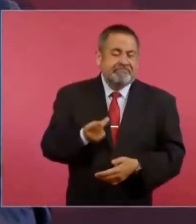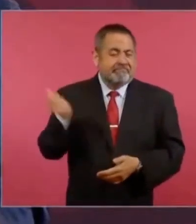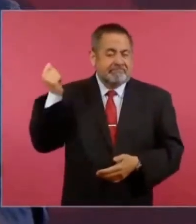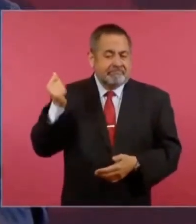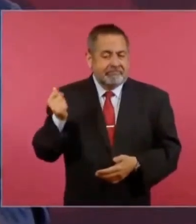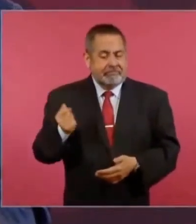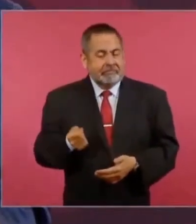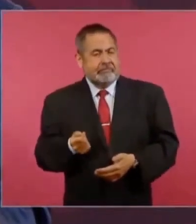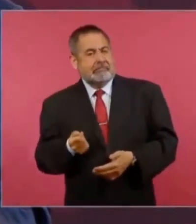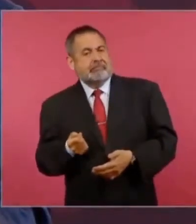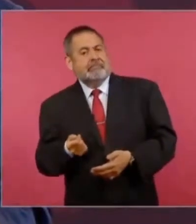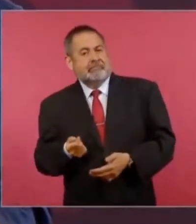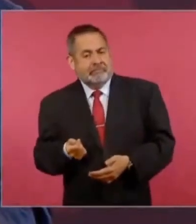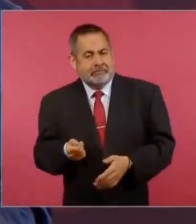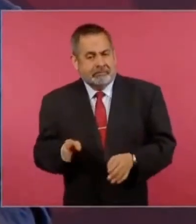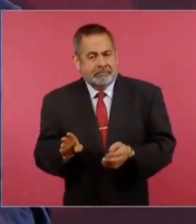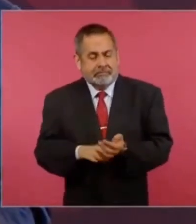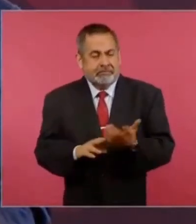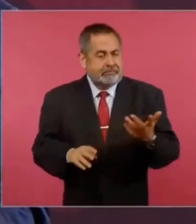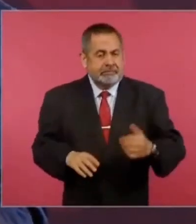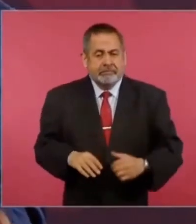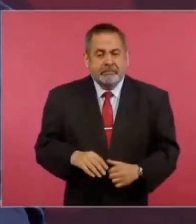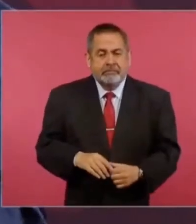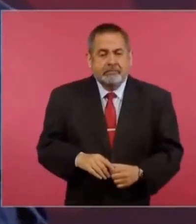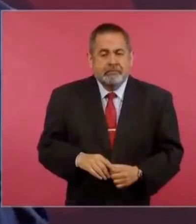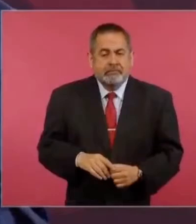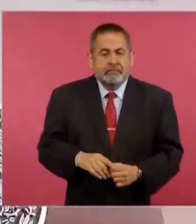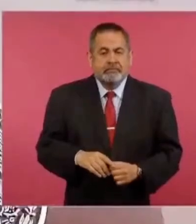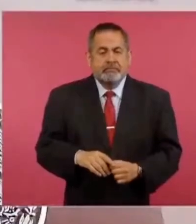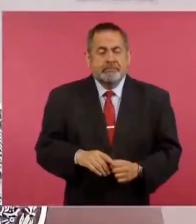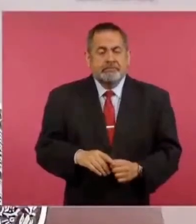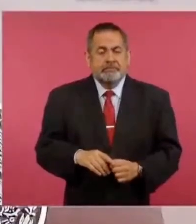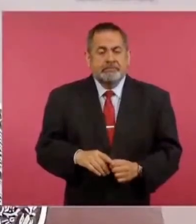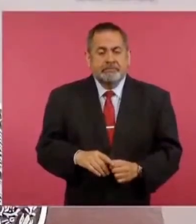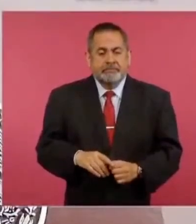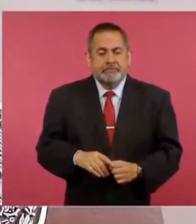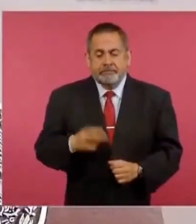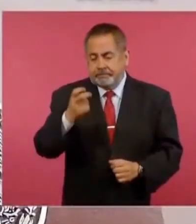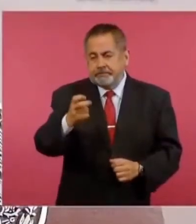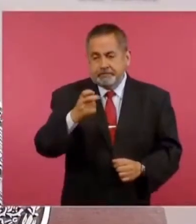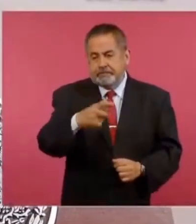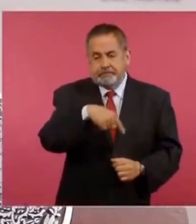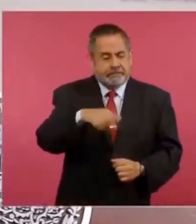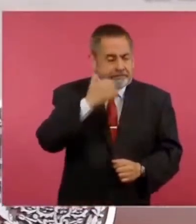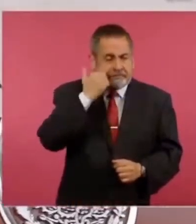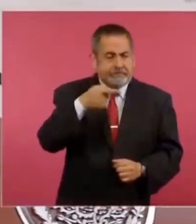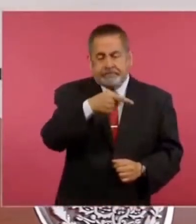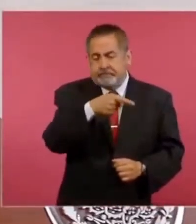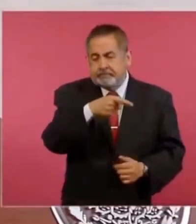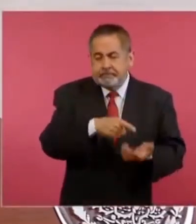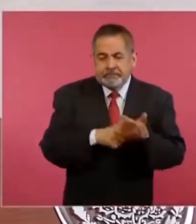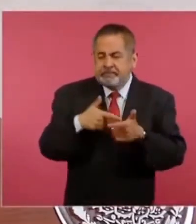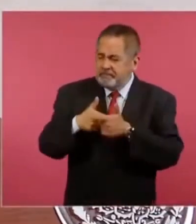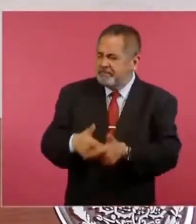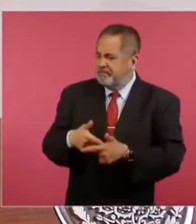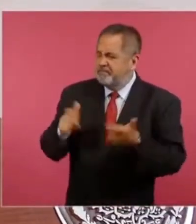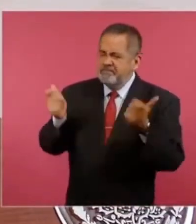Y eso es lo que querían que prevaleciera.